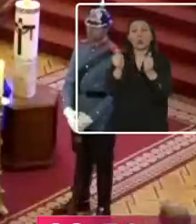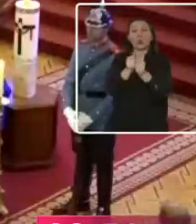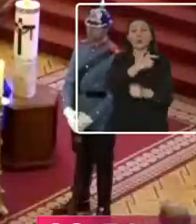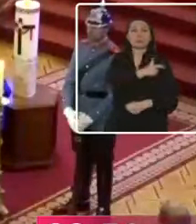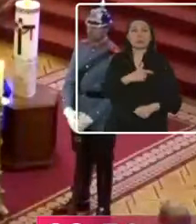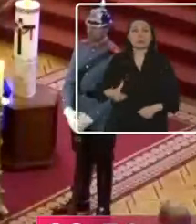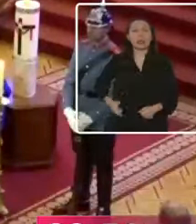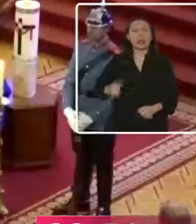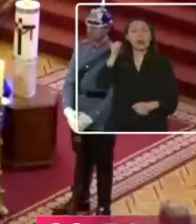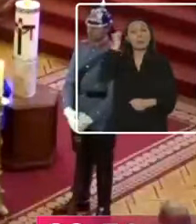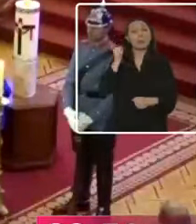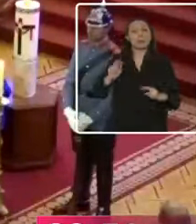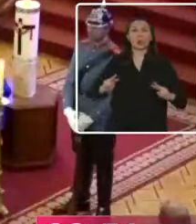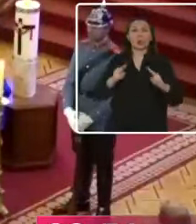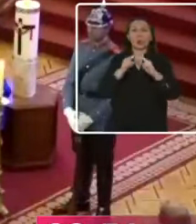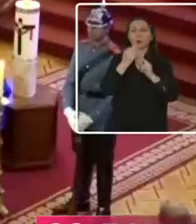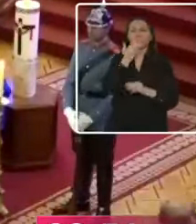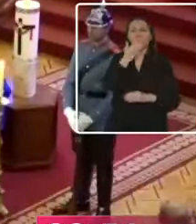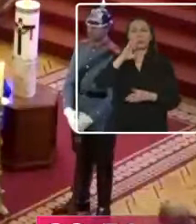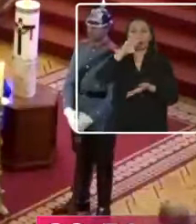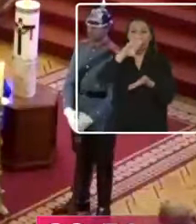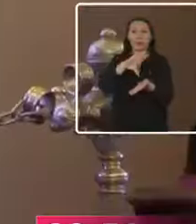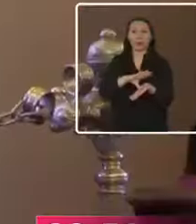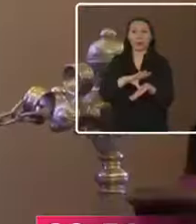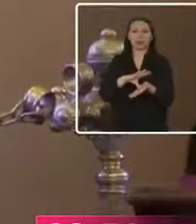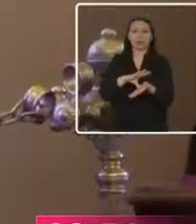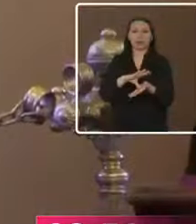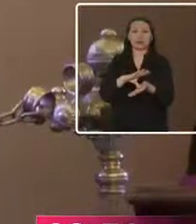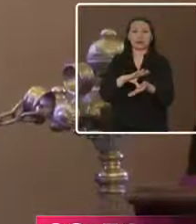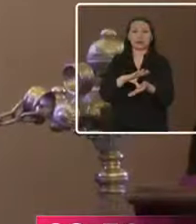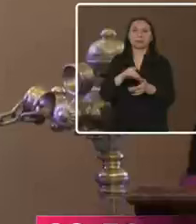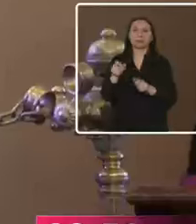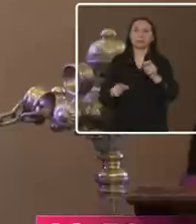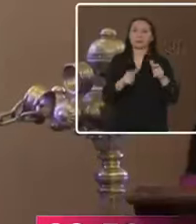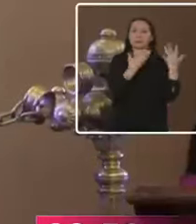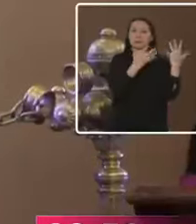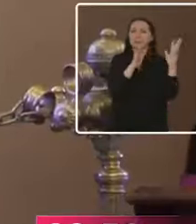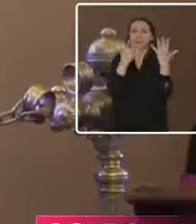presidente Piñera, a construir un mejor país.